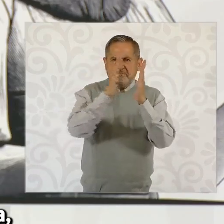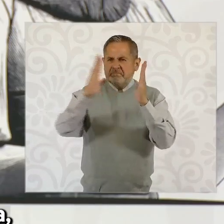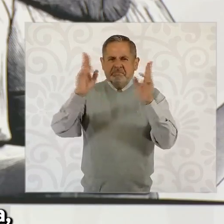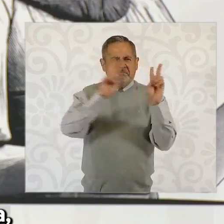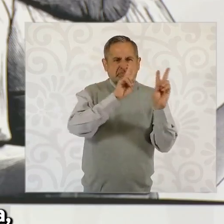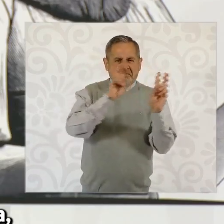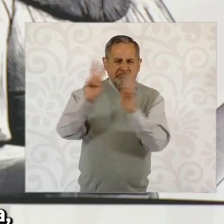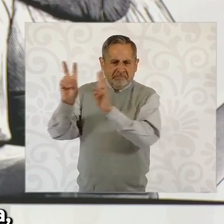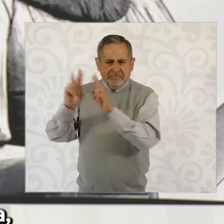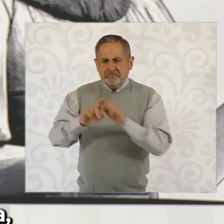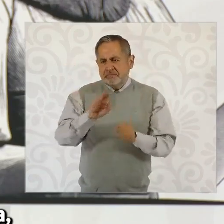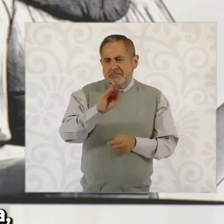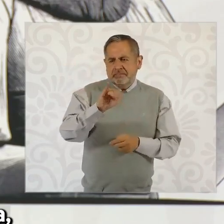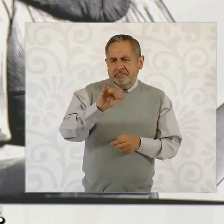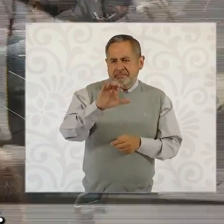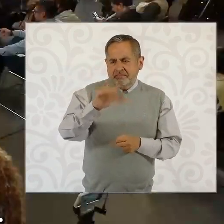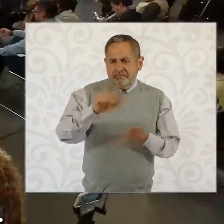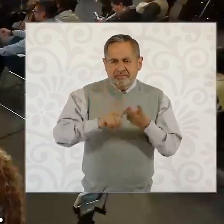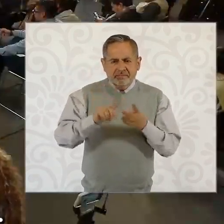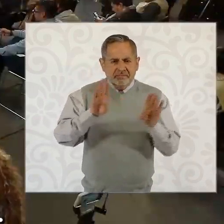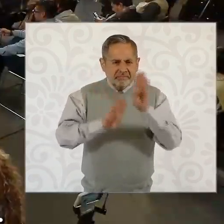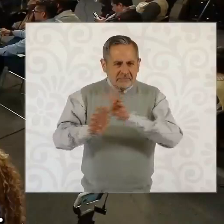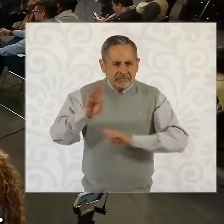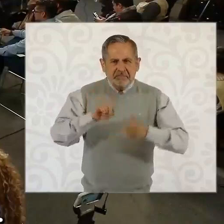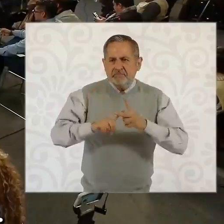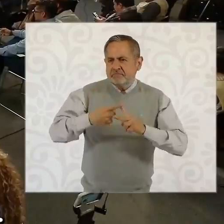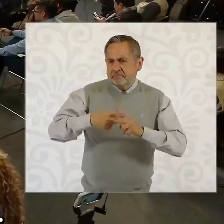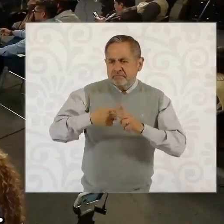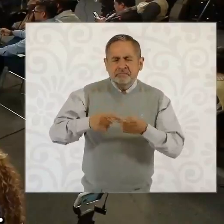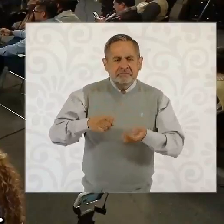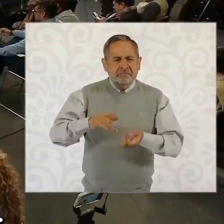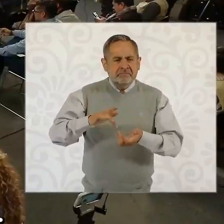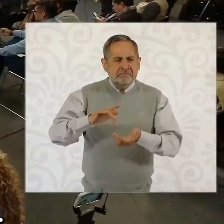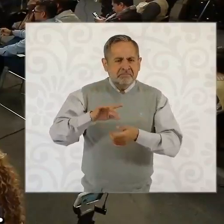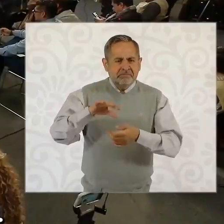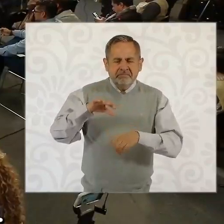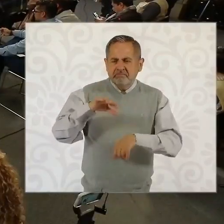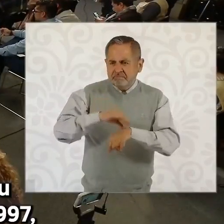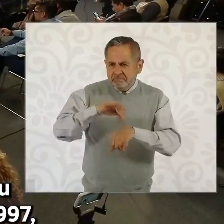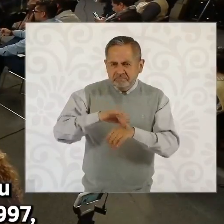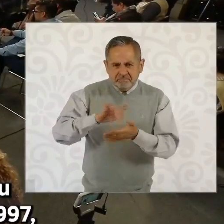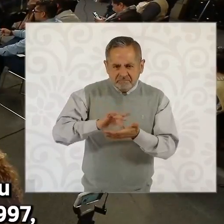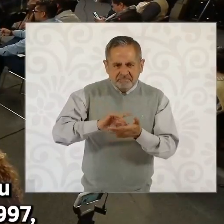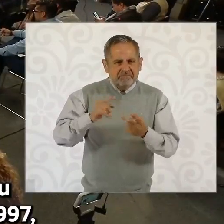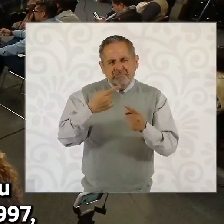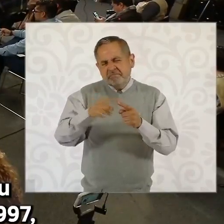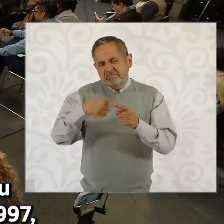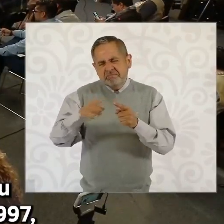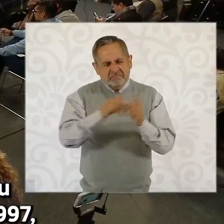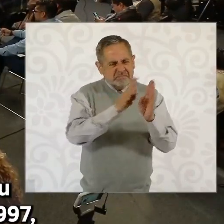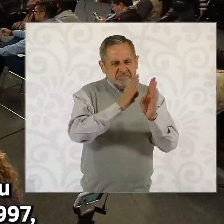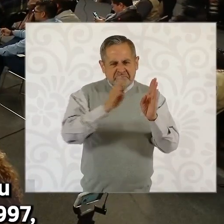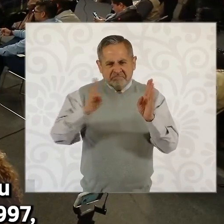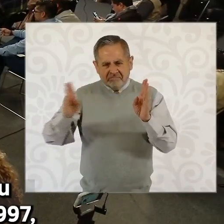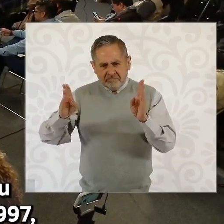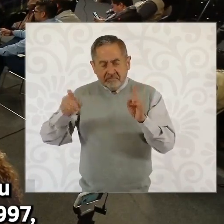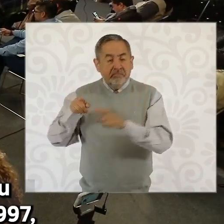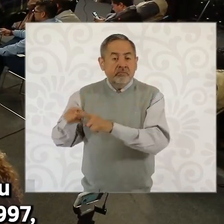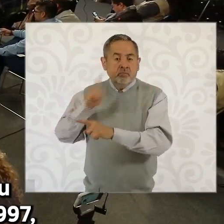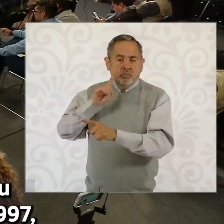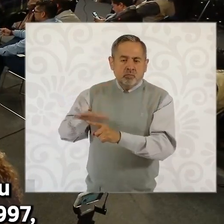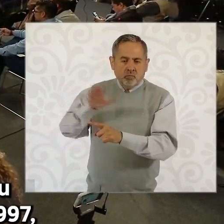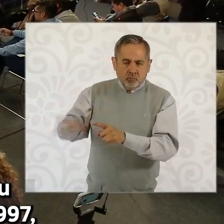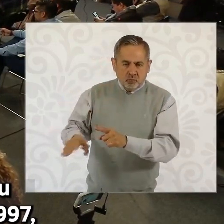áreas: física, biología, matemáticas, medicina, entre otras. La colección continuó después de su fallecimiento